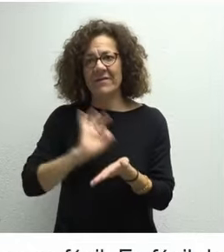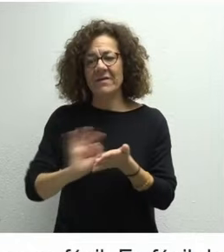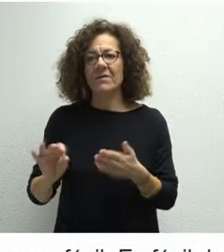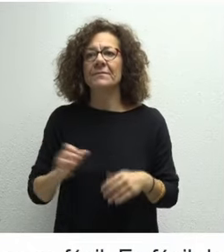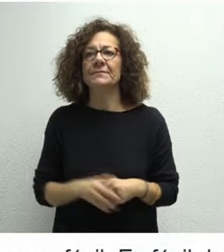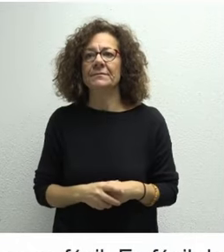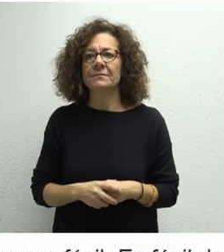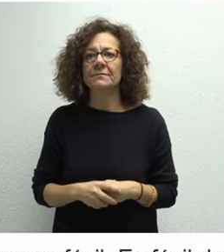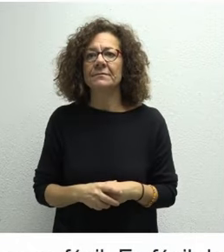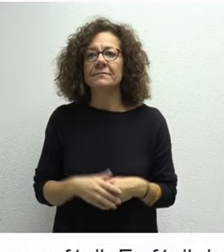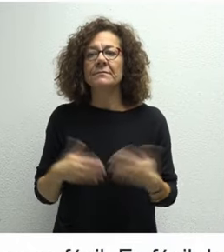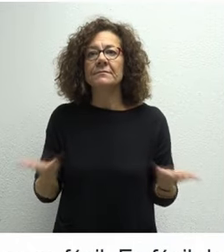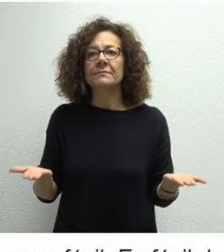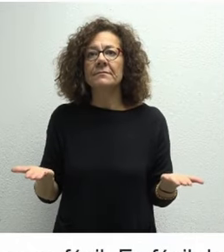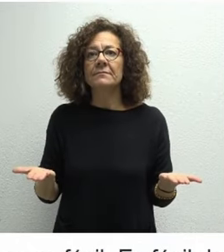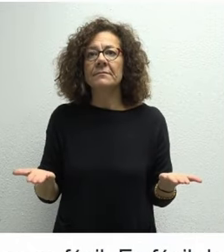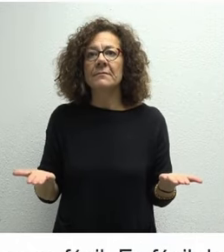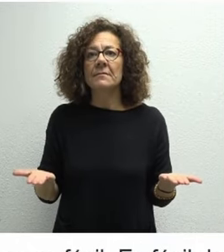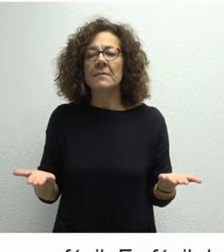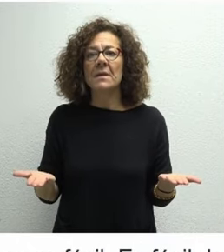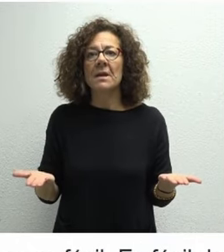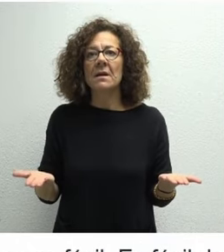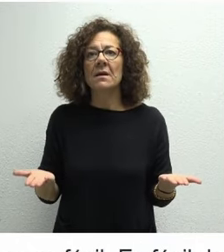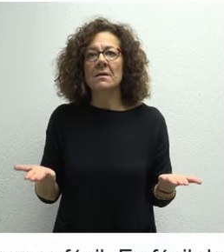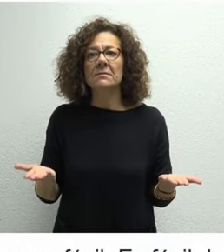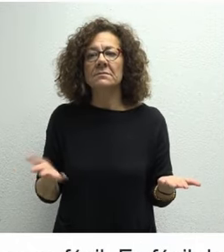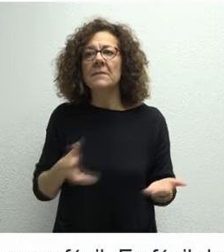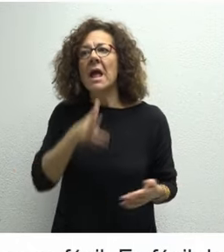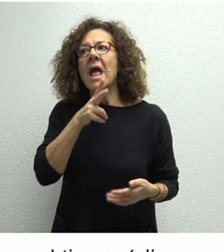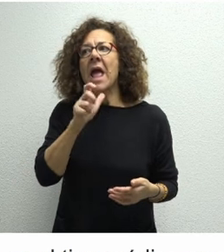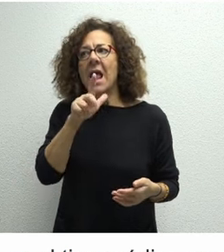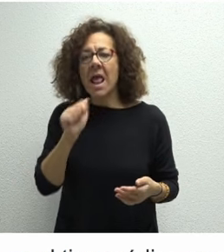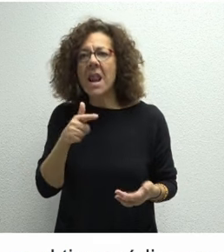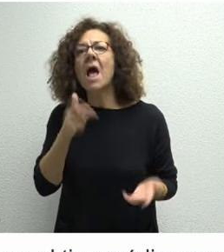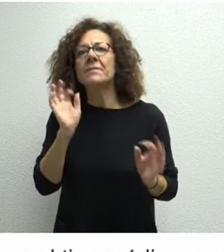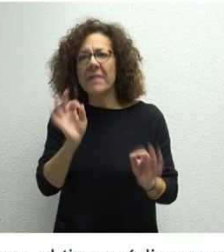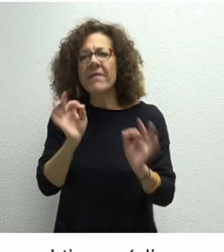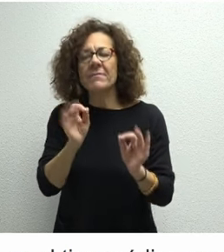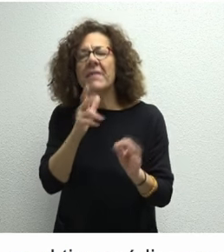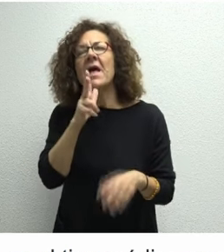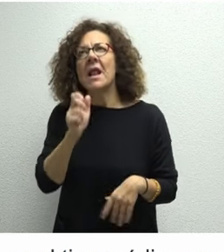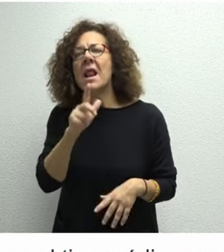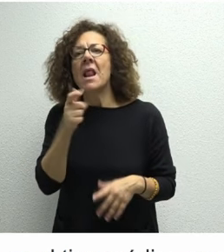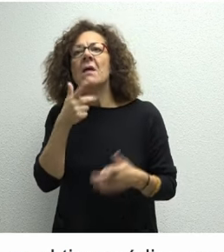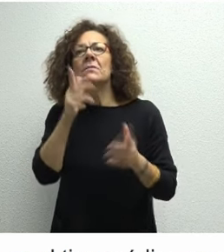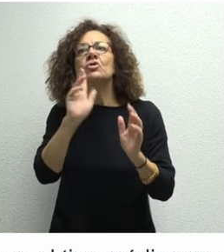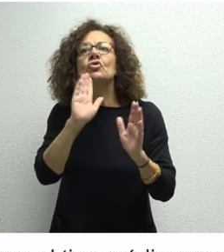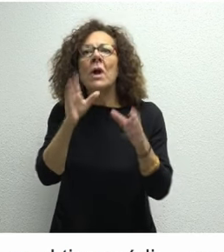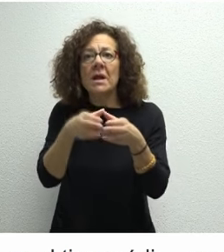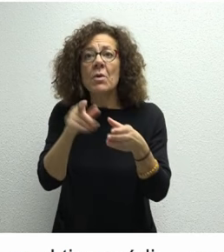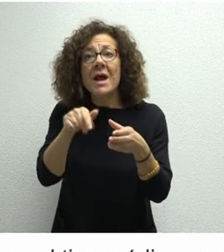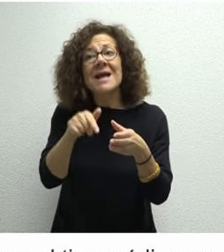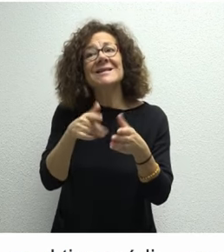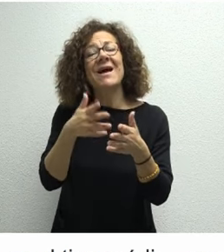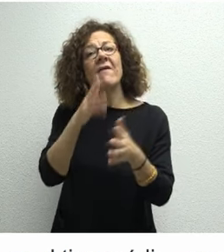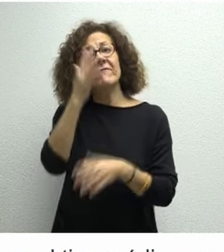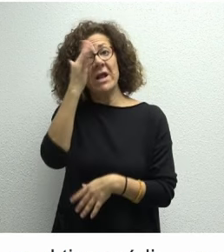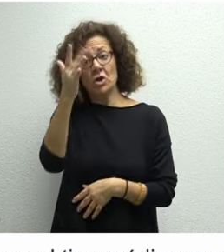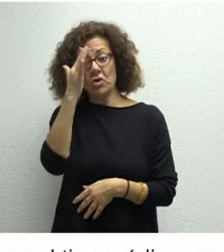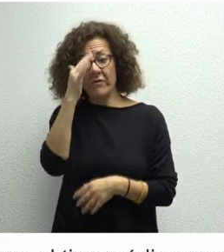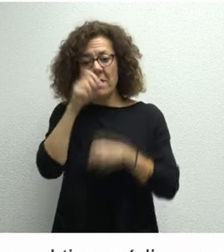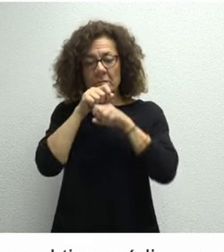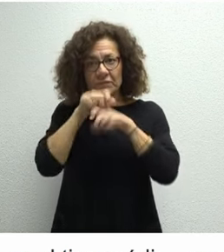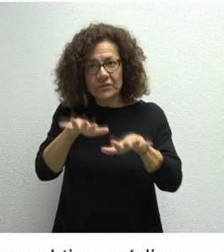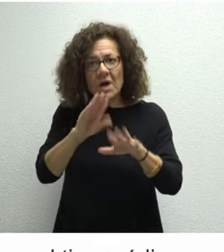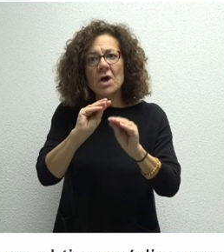servicio bueno Elena por no es verdad que Elena Elena Elena Es verdad que es Elena y su equipo como decíamos ella ha conseguido trasladar toda esta filosofía a